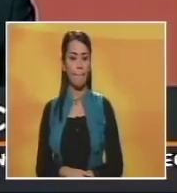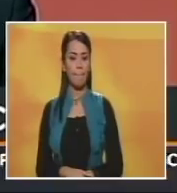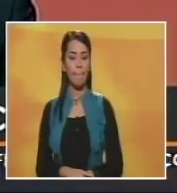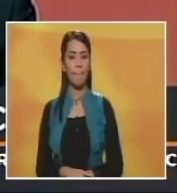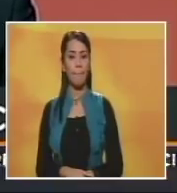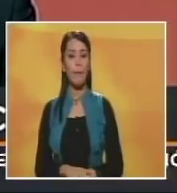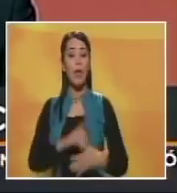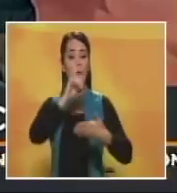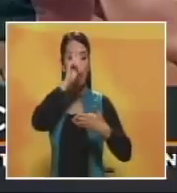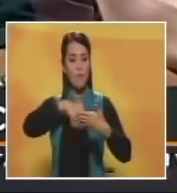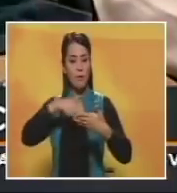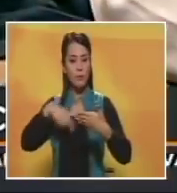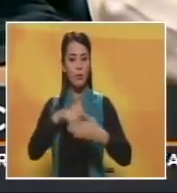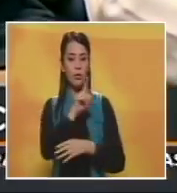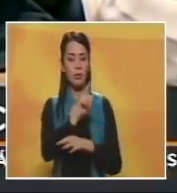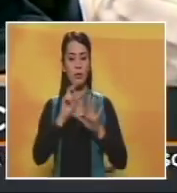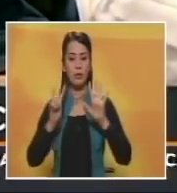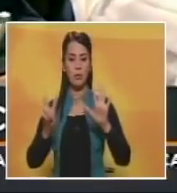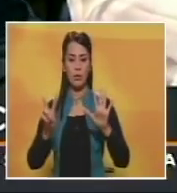Firmaron 17